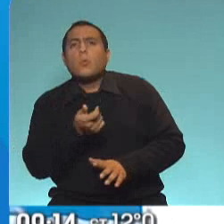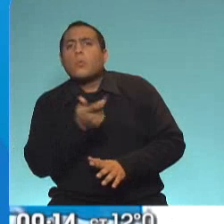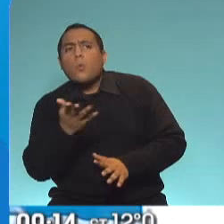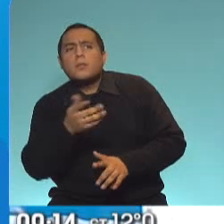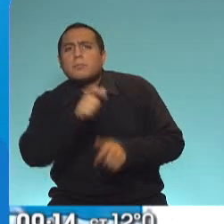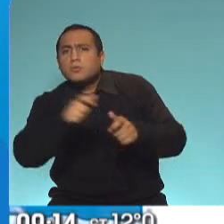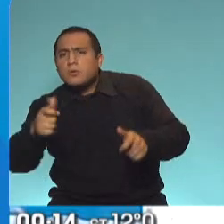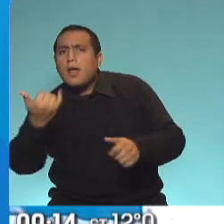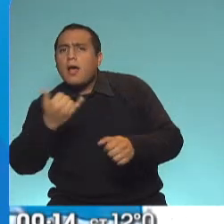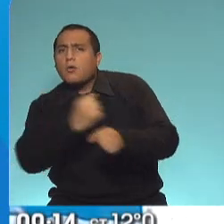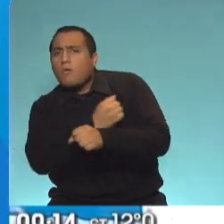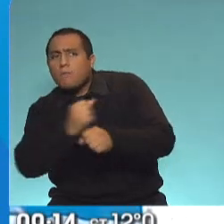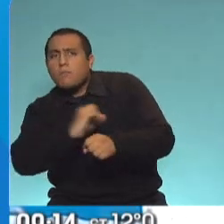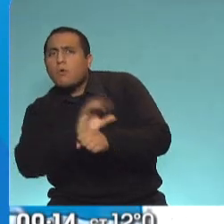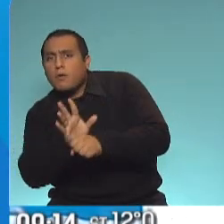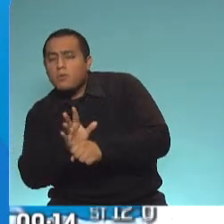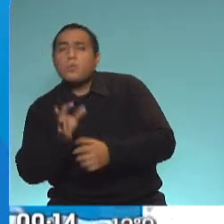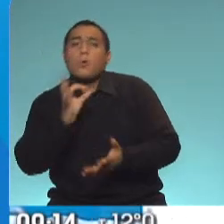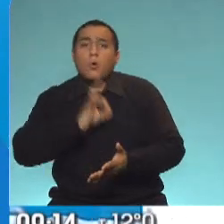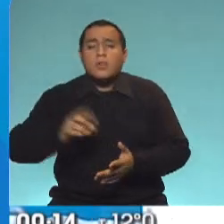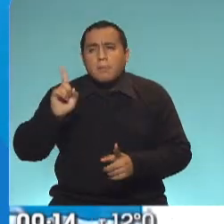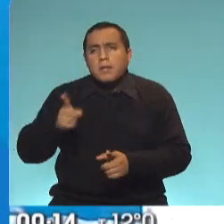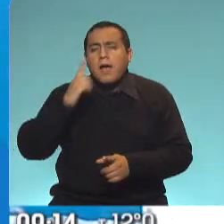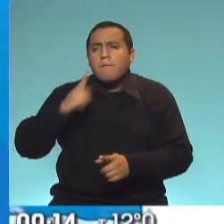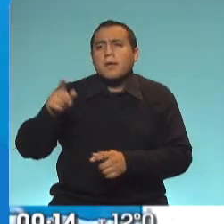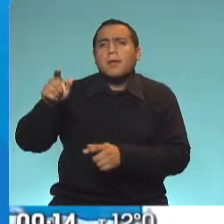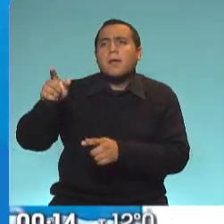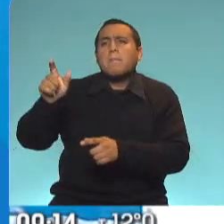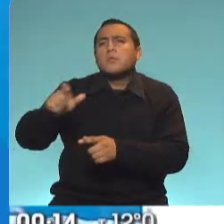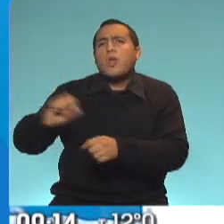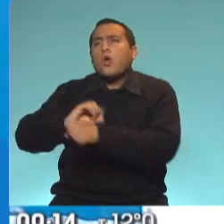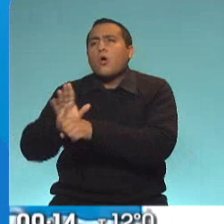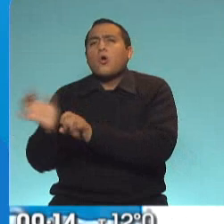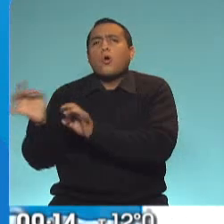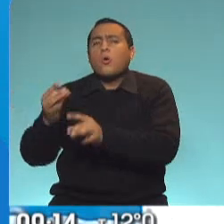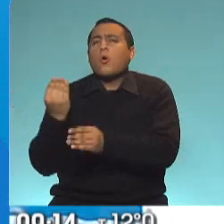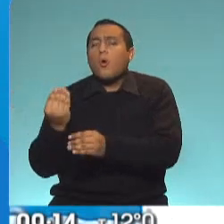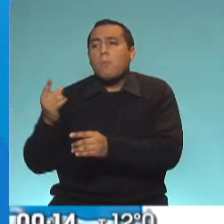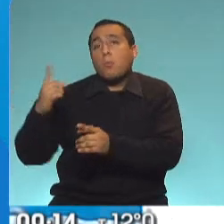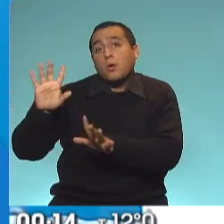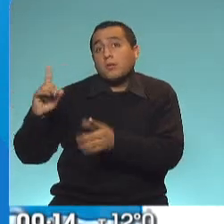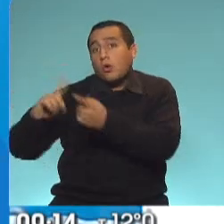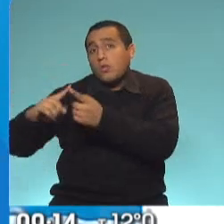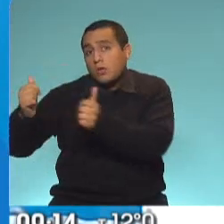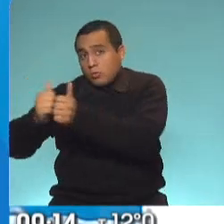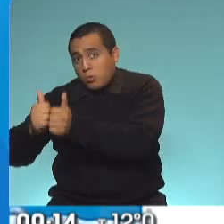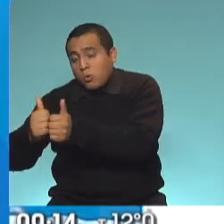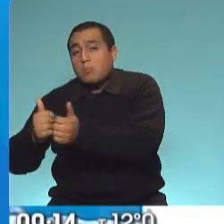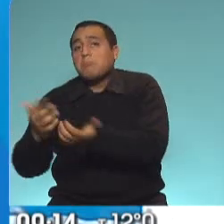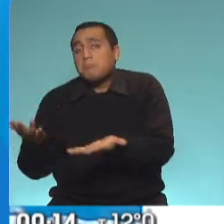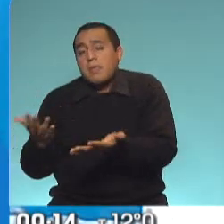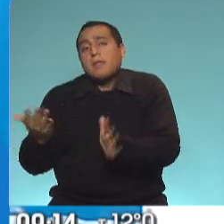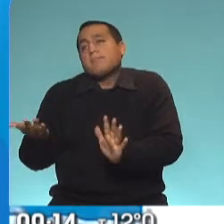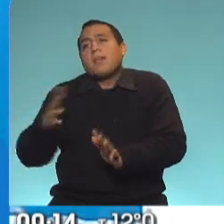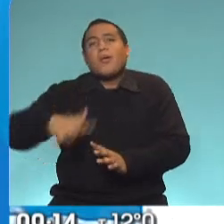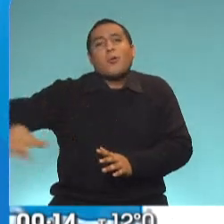manera particular la definición de contacto estrecho y de la definición de caso en contacto estrecho, sobre todo en los lugares